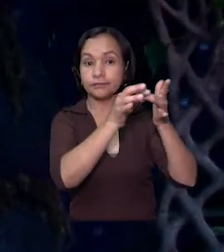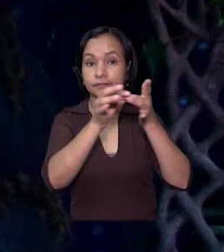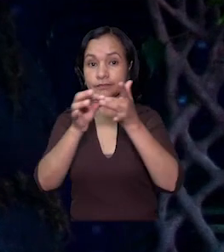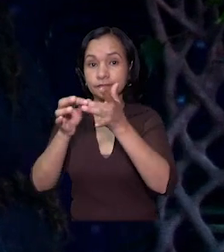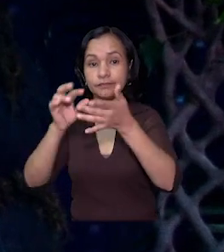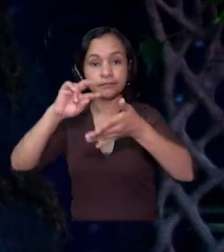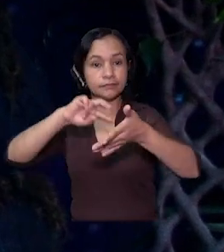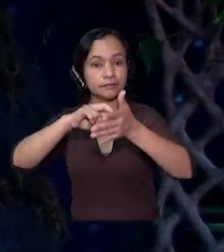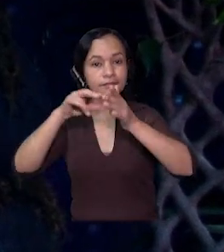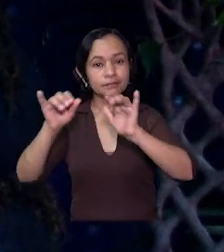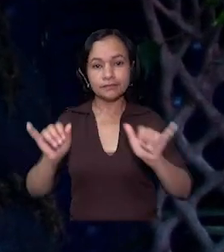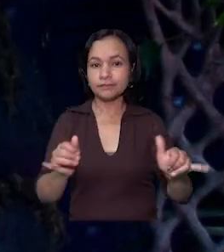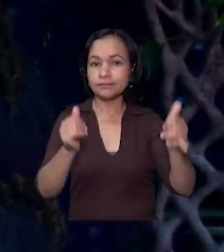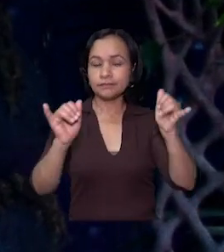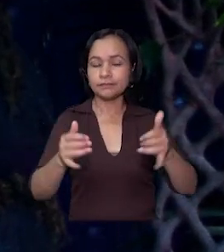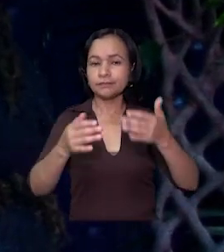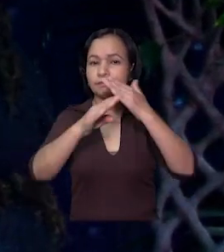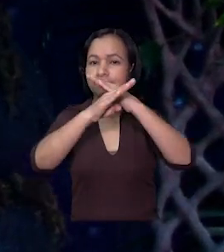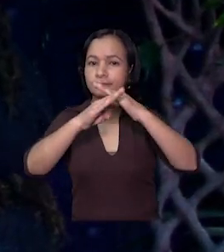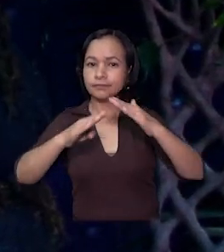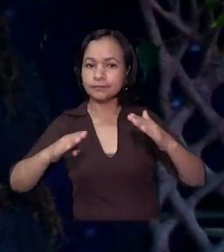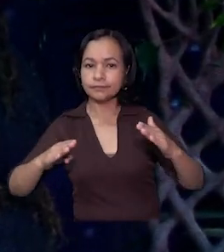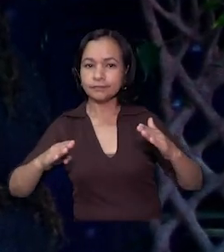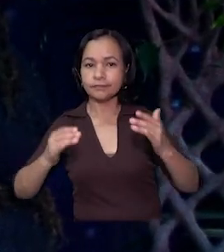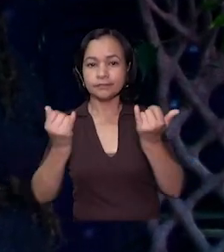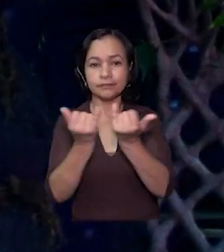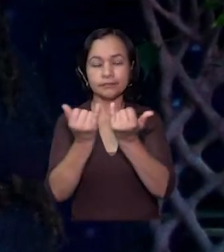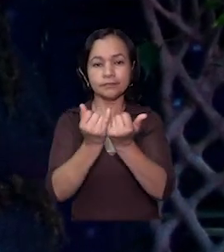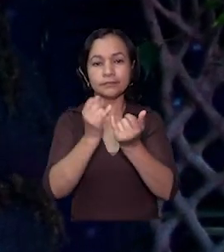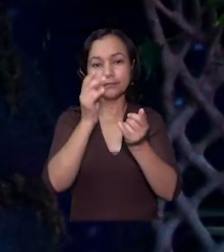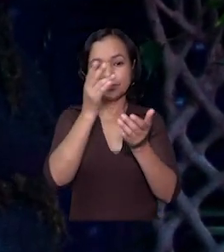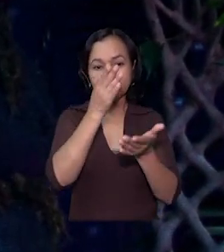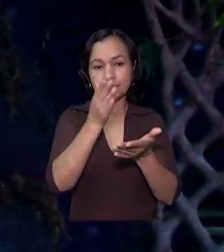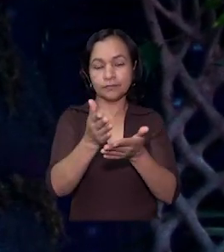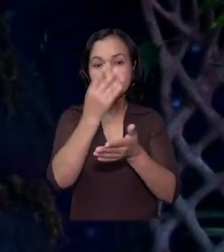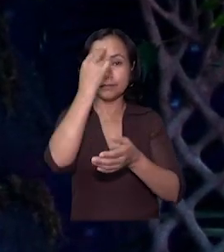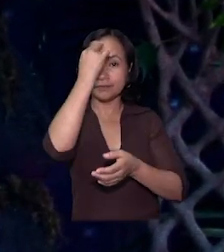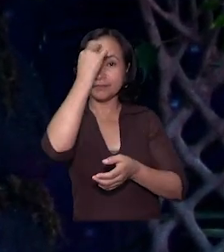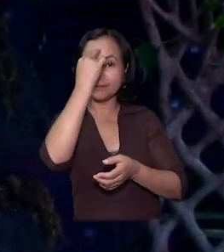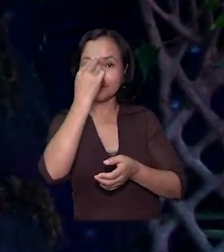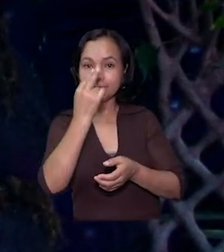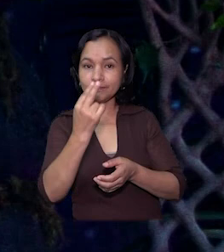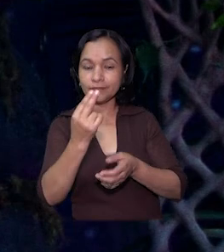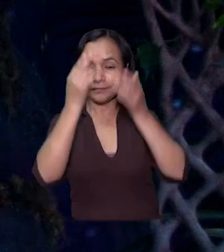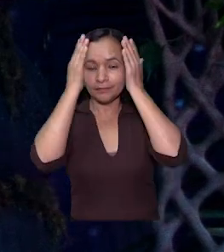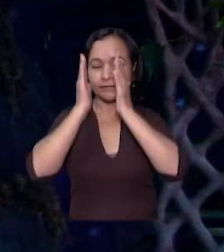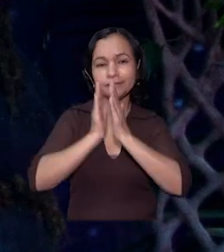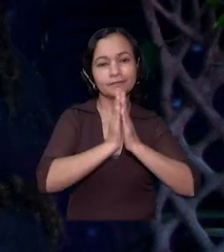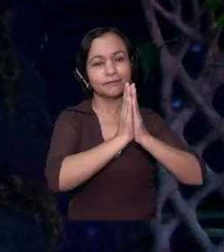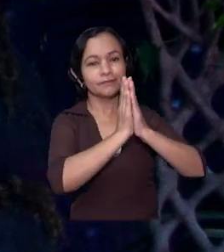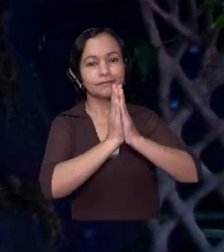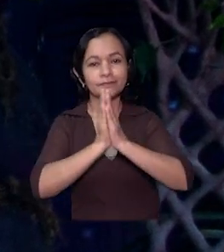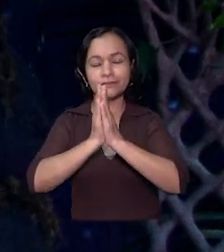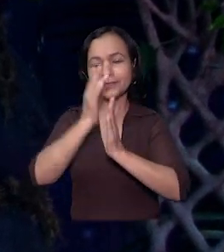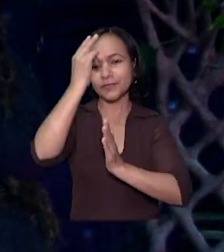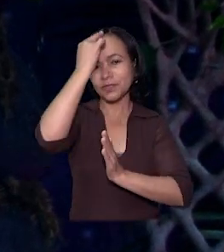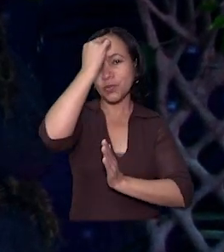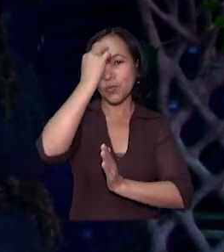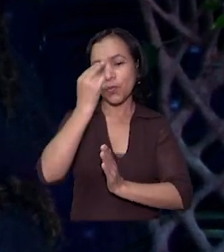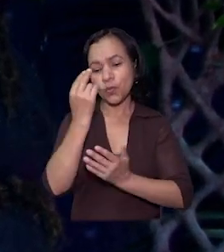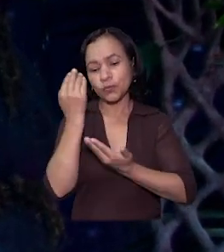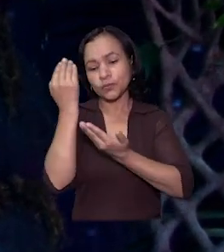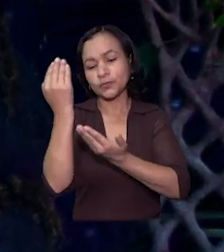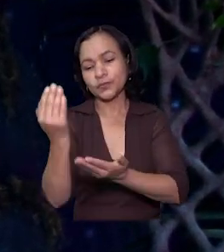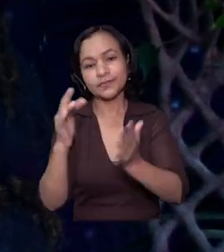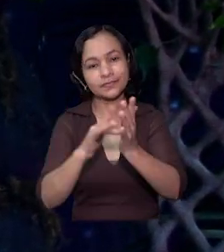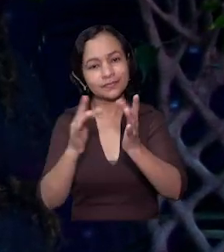un reportaje especial referido a la recreación sana. El altar representado en dos momentos, en honor a la Virgen Concepción de María y